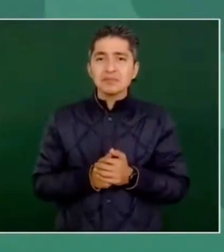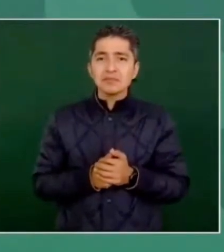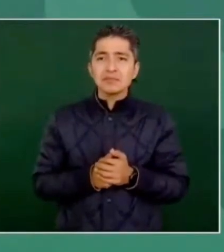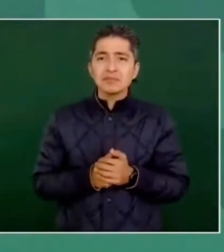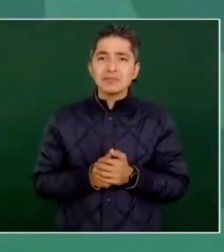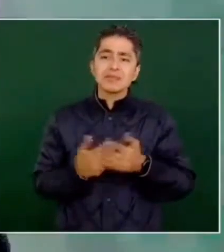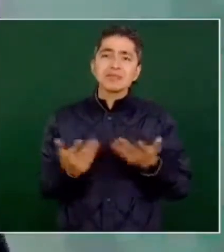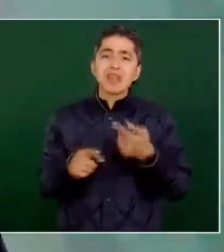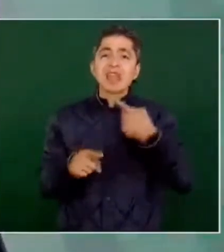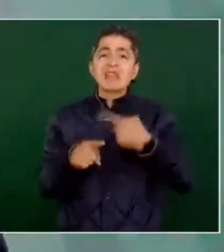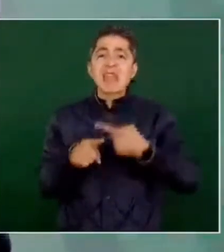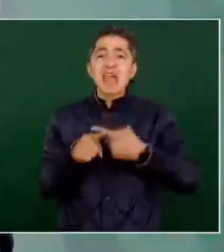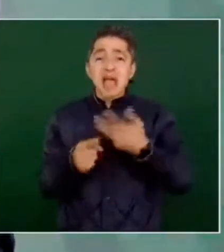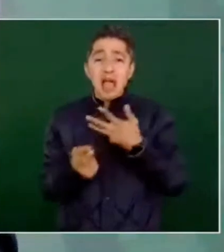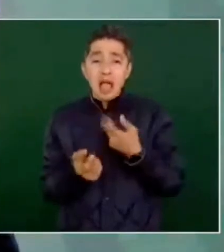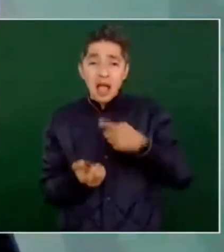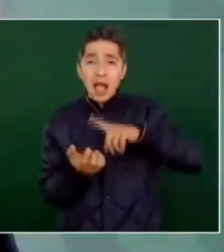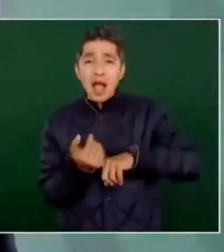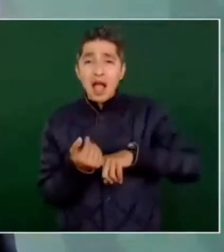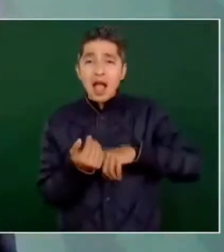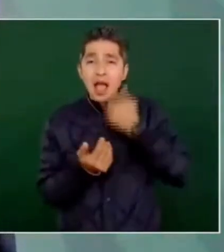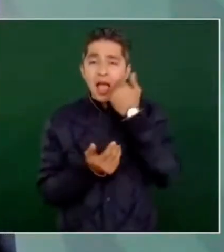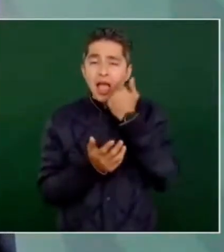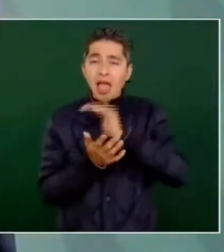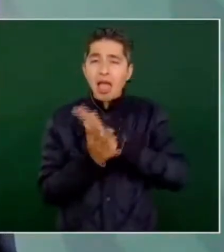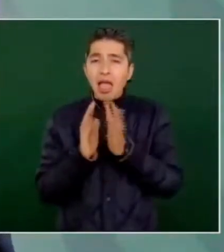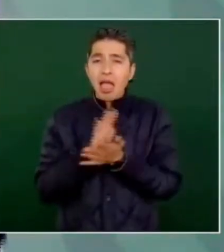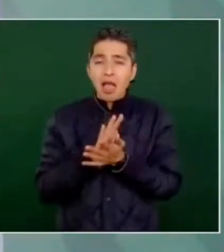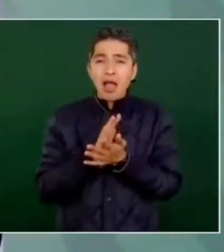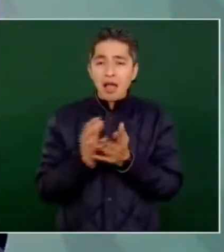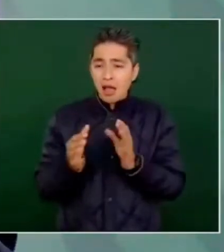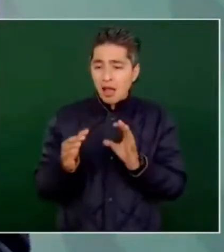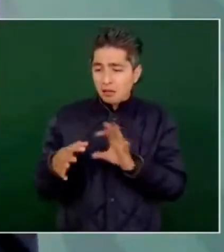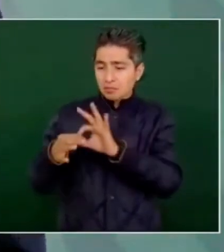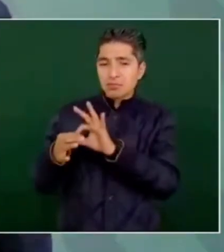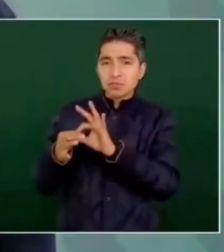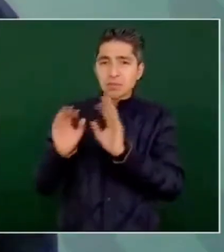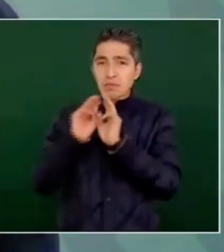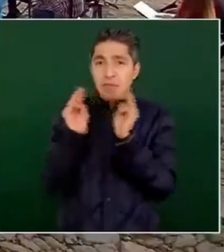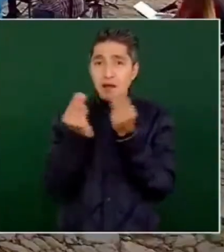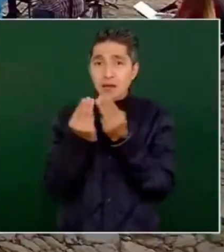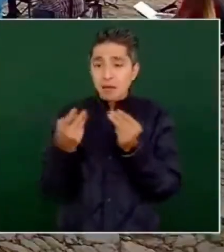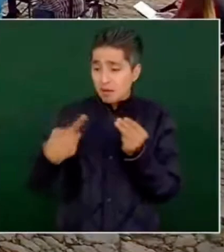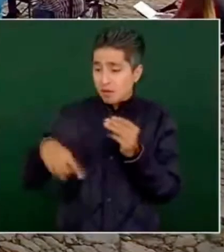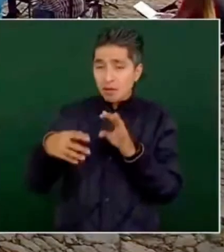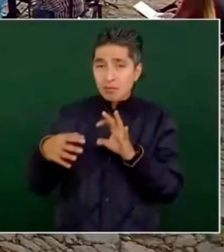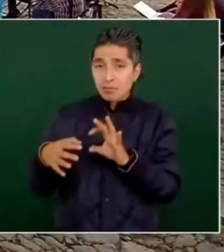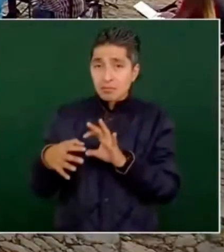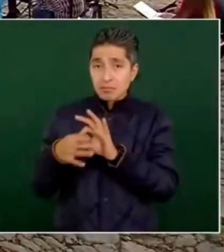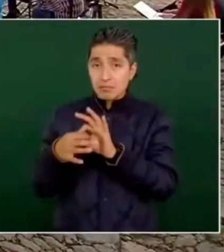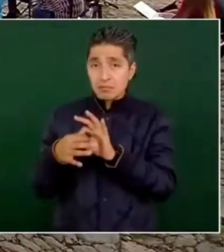quien tiene relaciones de complicidad con la delincuencia